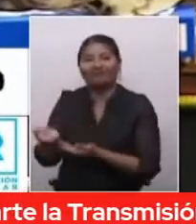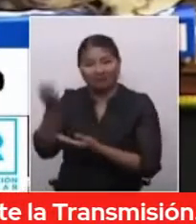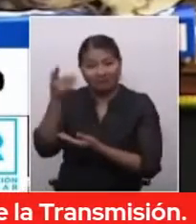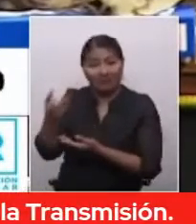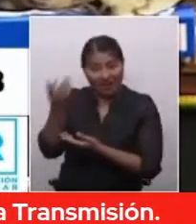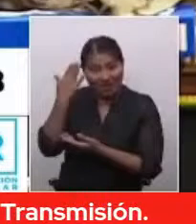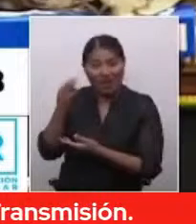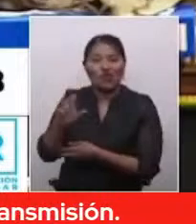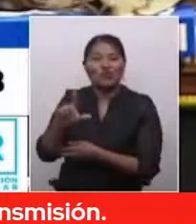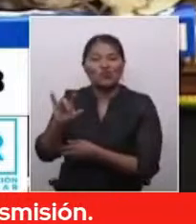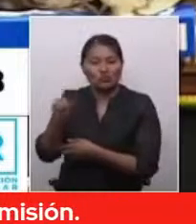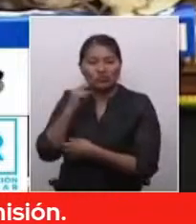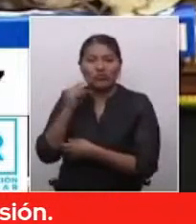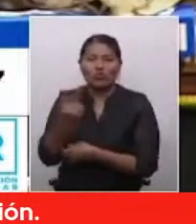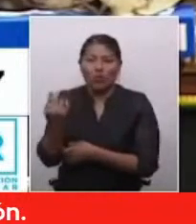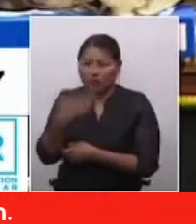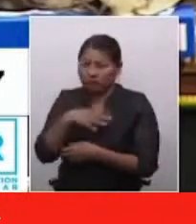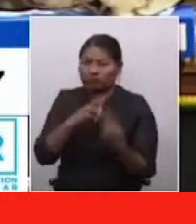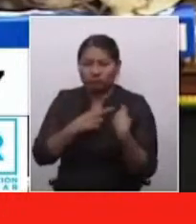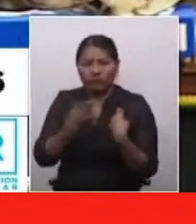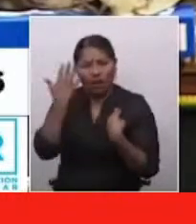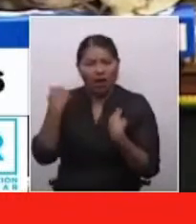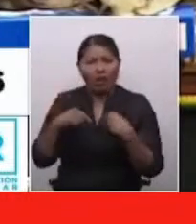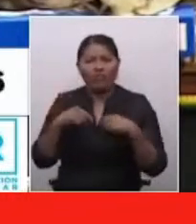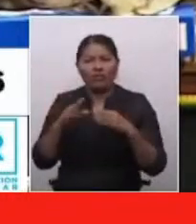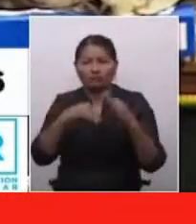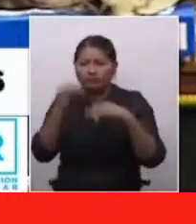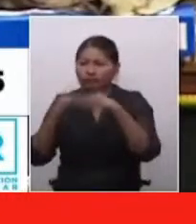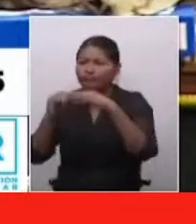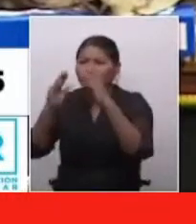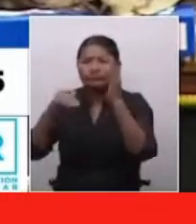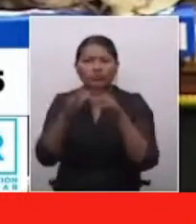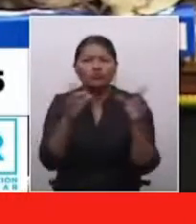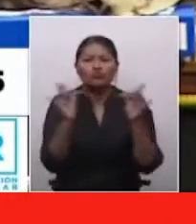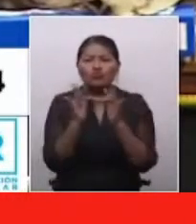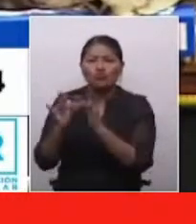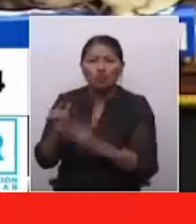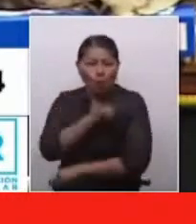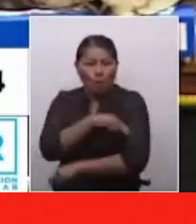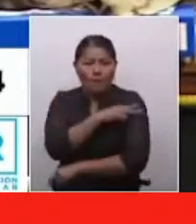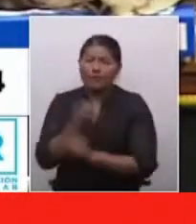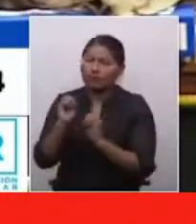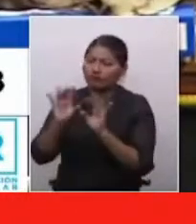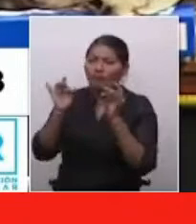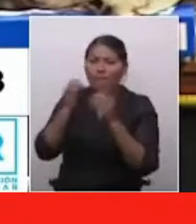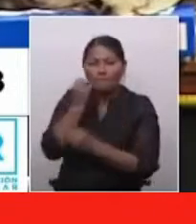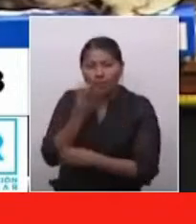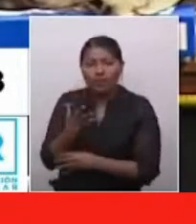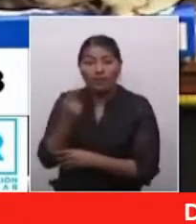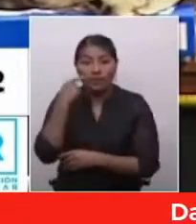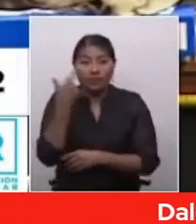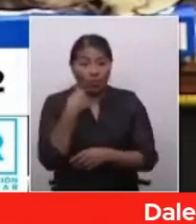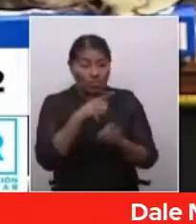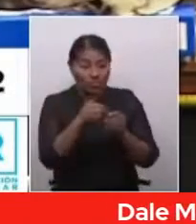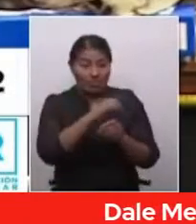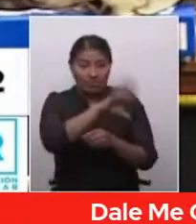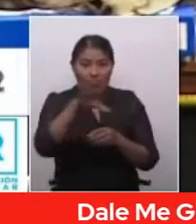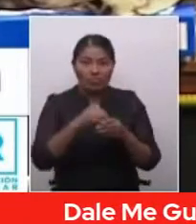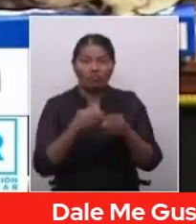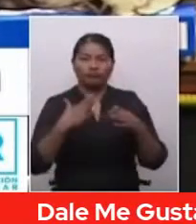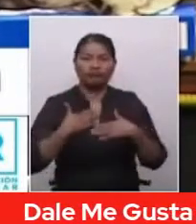Lucho Rubio, nos crearon una red de hospitales solidarios maravillosa. Vamos a implementarla en todos los distritos de Lima siendo